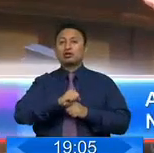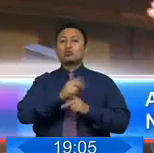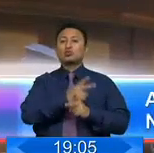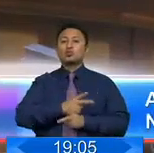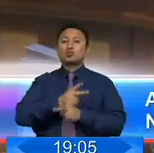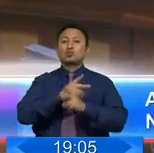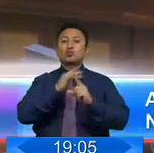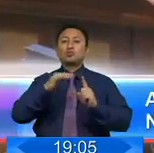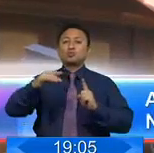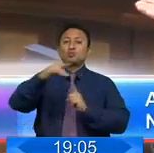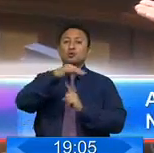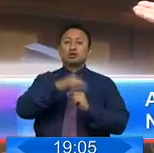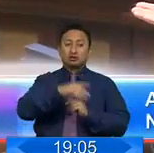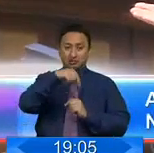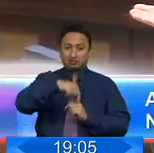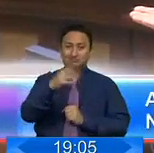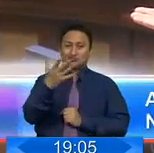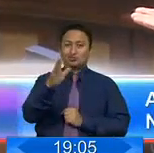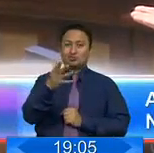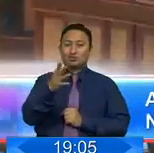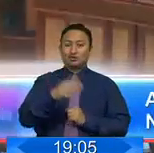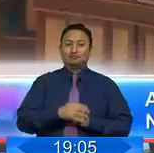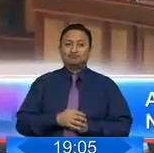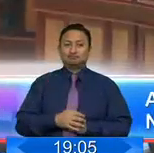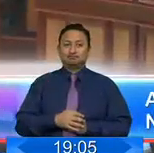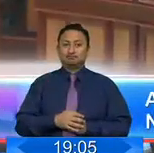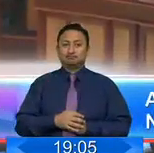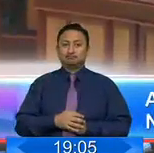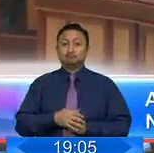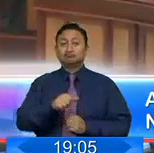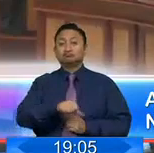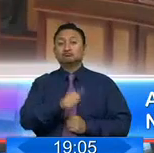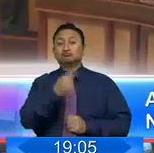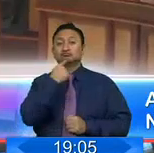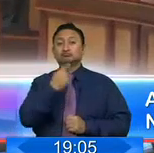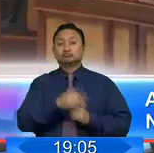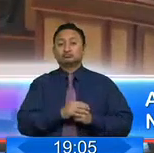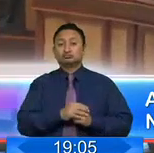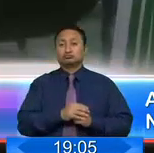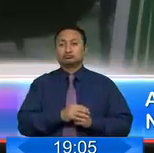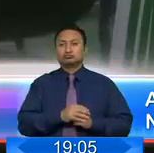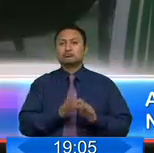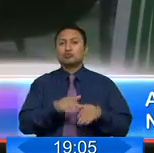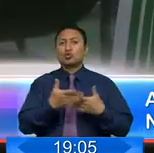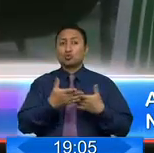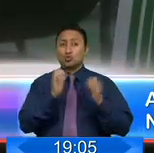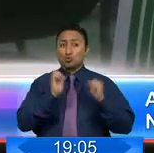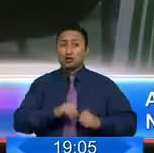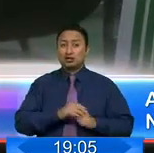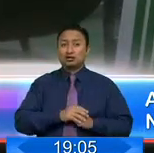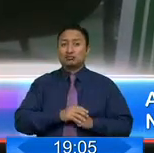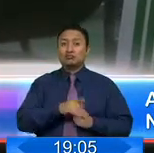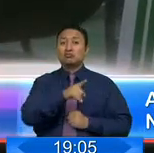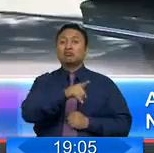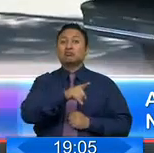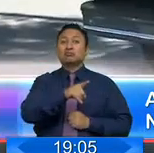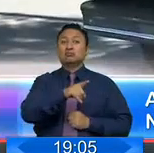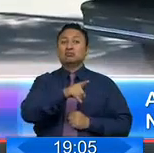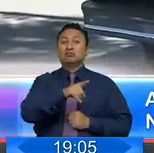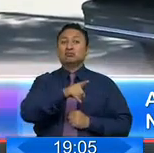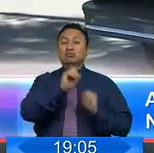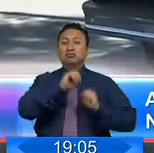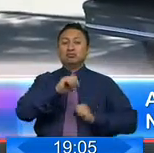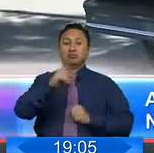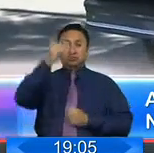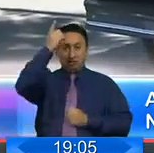ambiental que nunca se dio en este país. Otros además pedían que se busque el mecanismo legal para dar vía libre a la condonación de